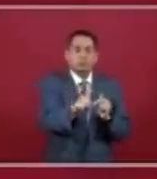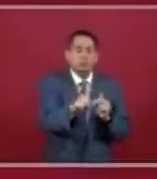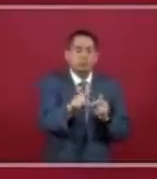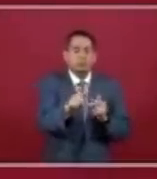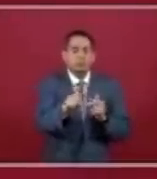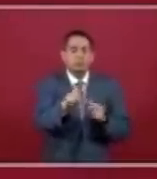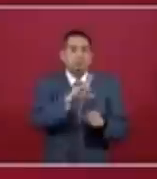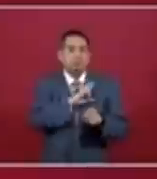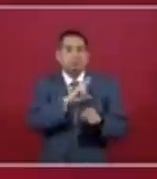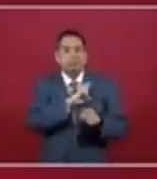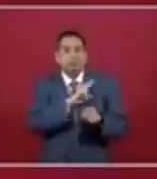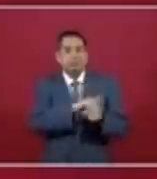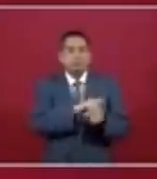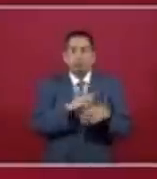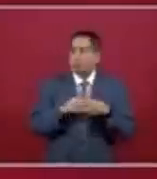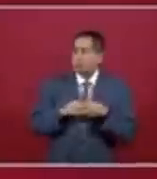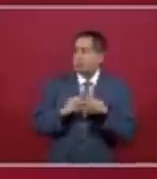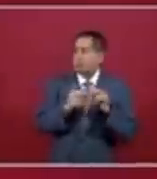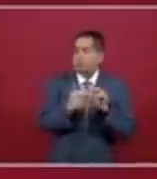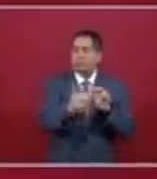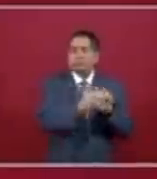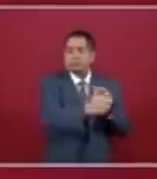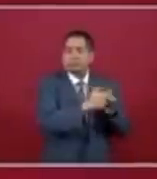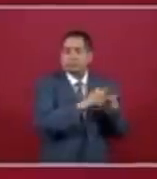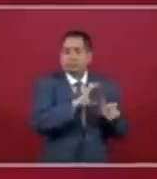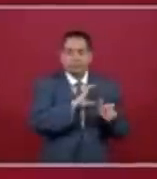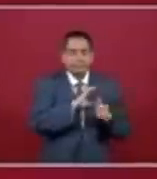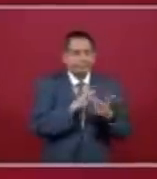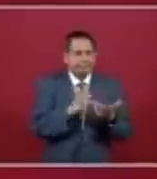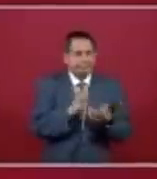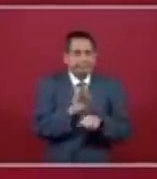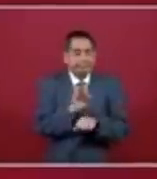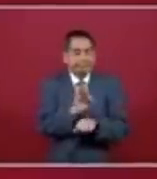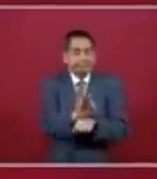los particulares que se